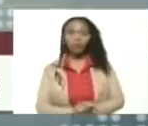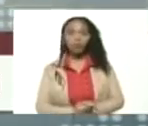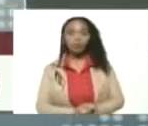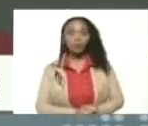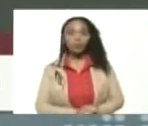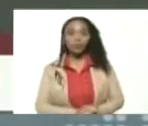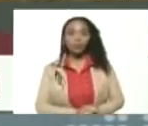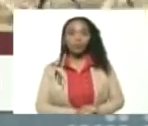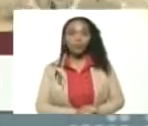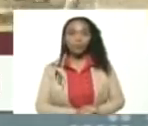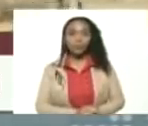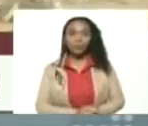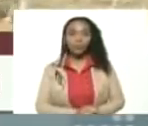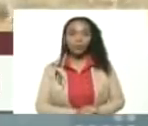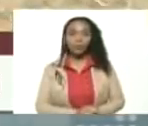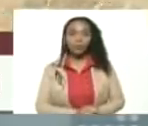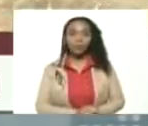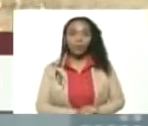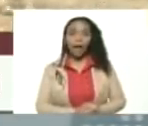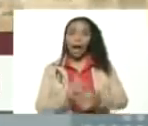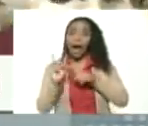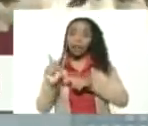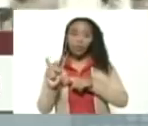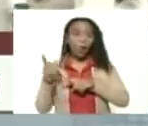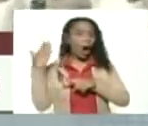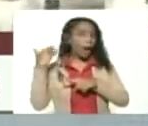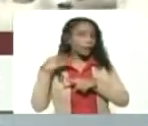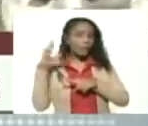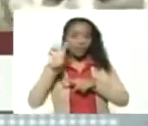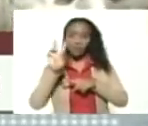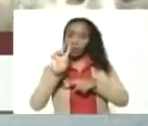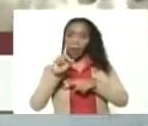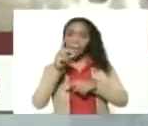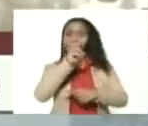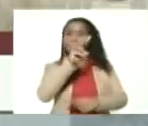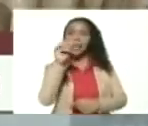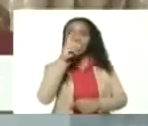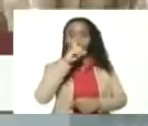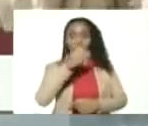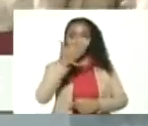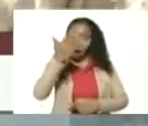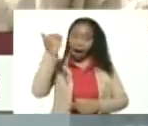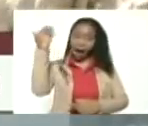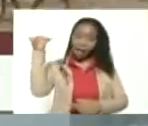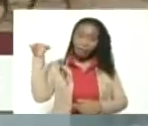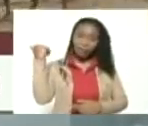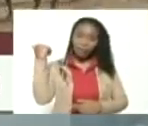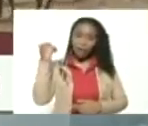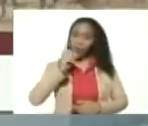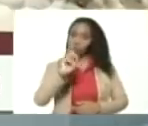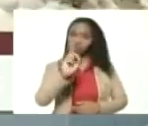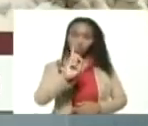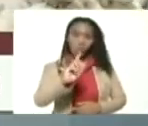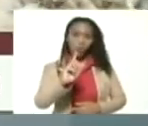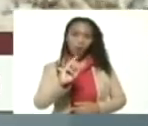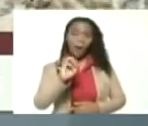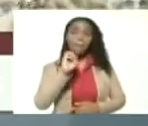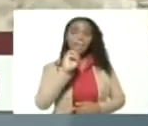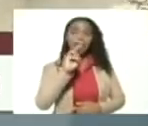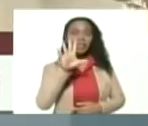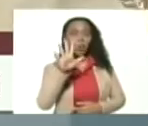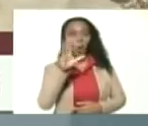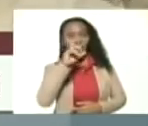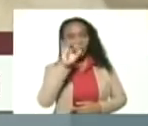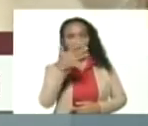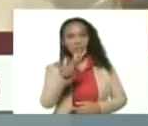Soteldo. Esto no existía en Venezuela hace 20 años, 25 años.